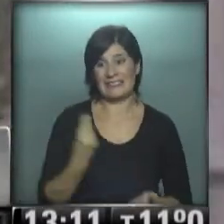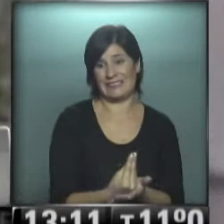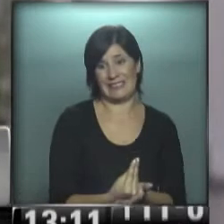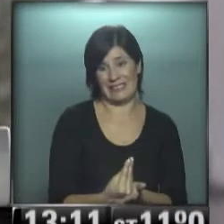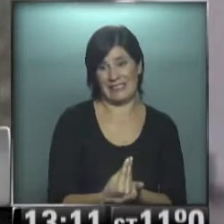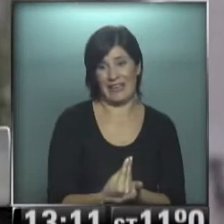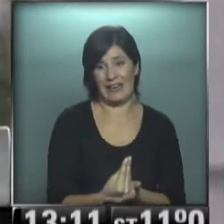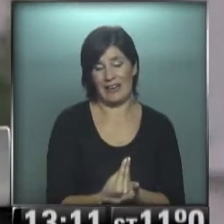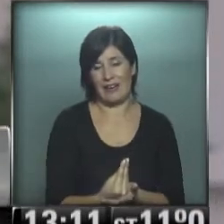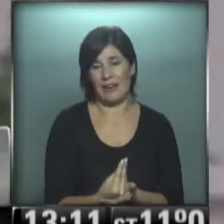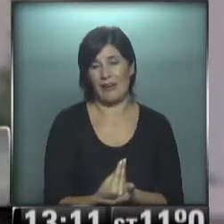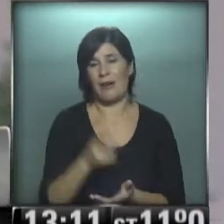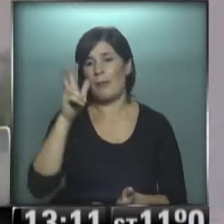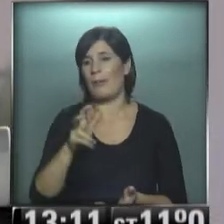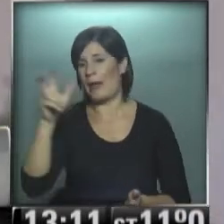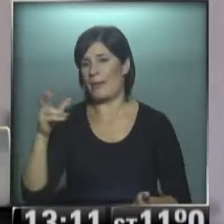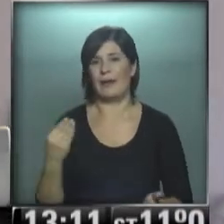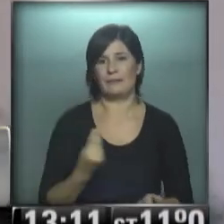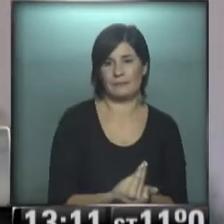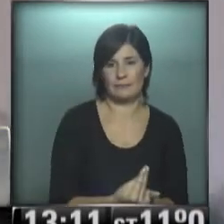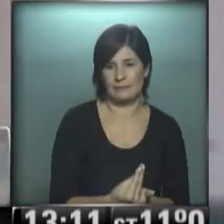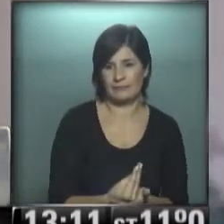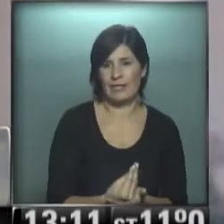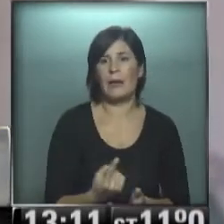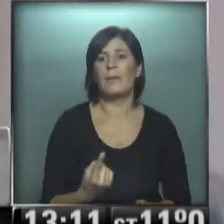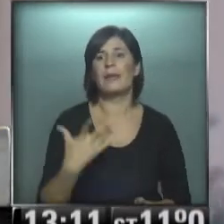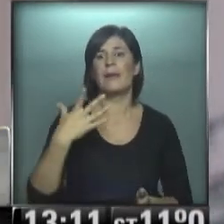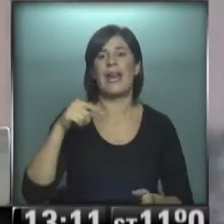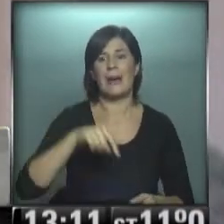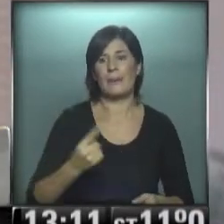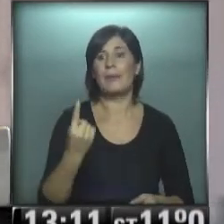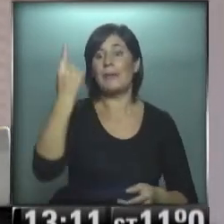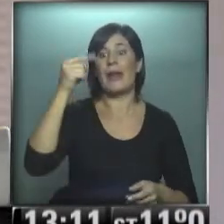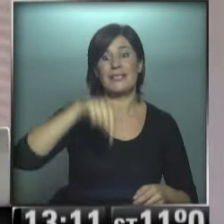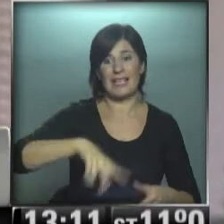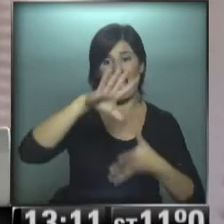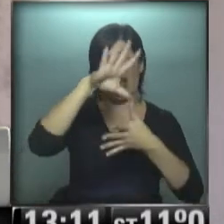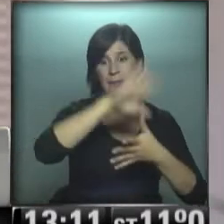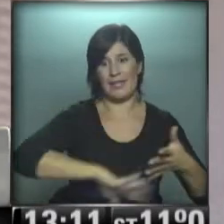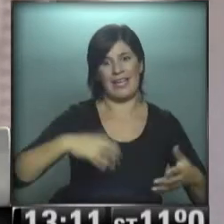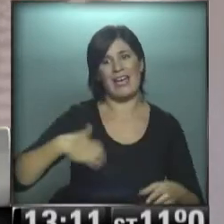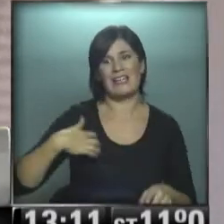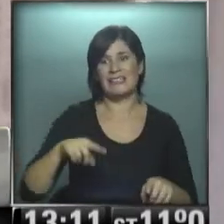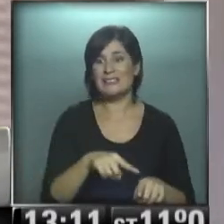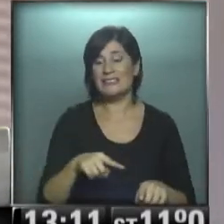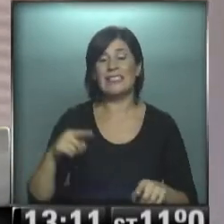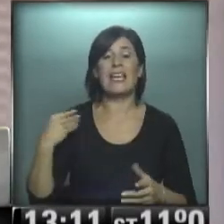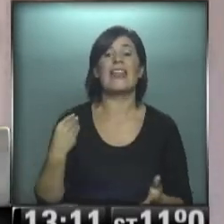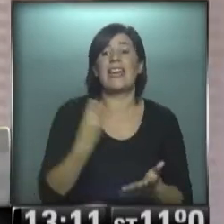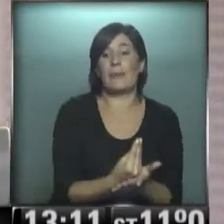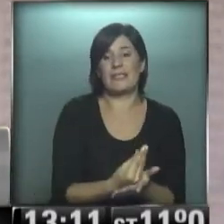Su primer destino en Latinoamérica es la República Argentina, pero no es la primera vez que visita nuestro país. Monseñor